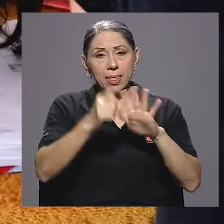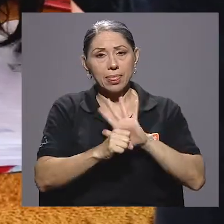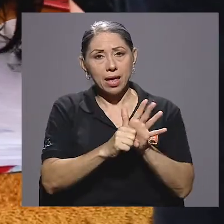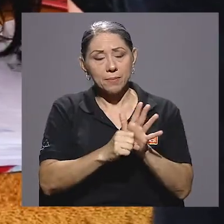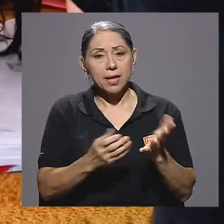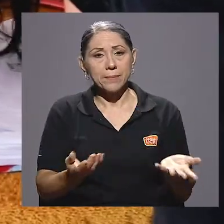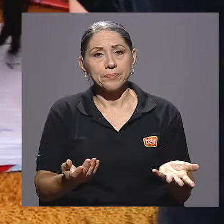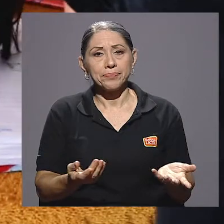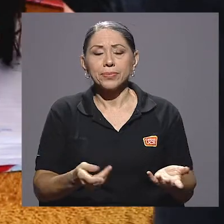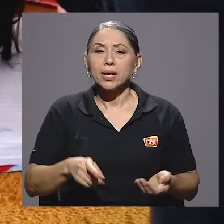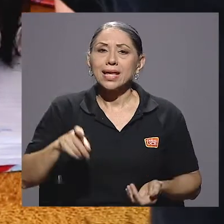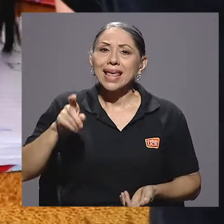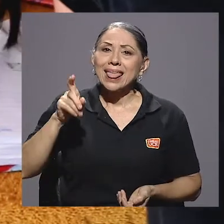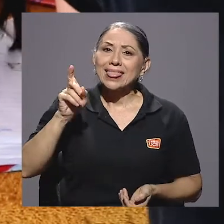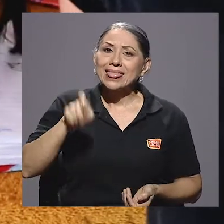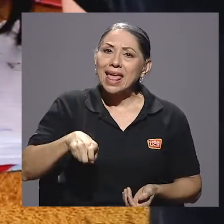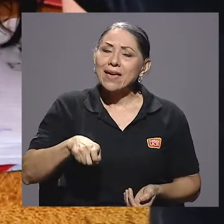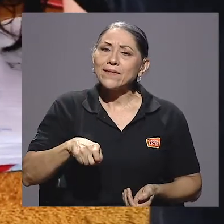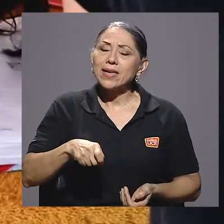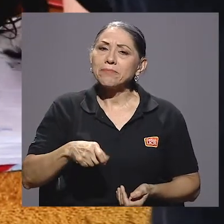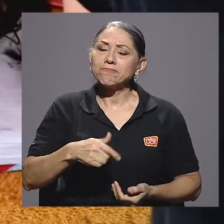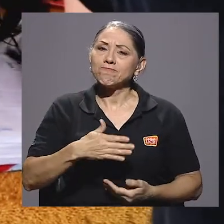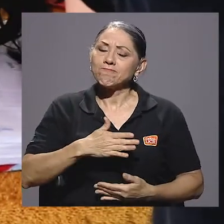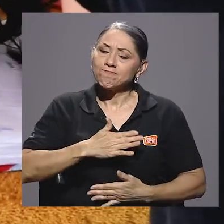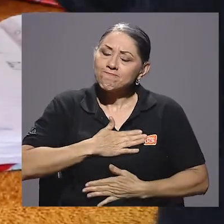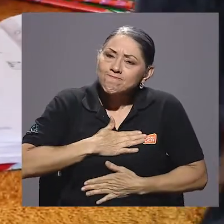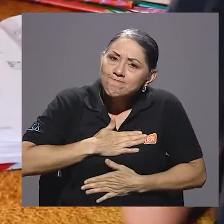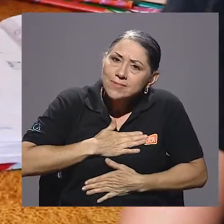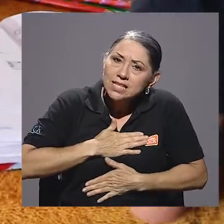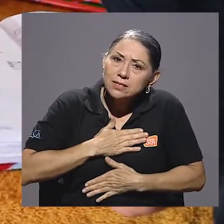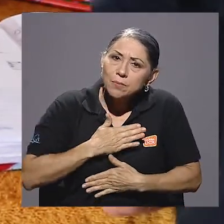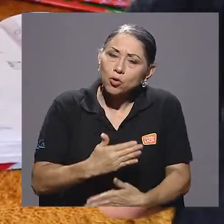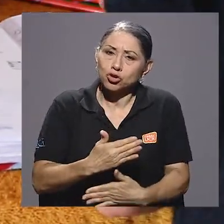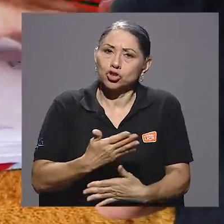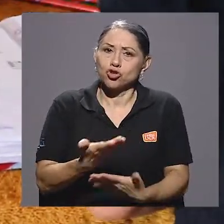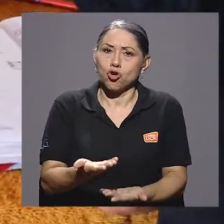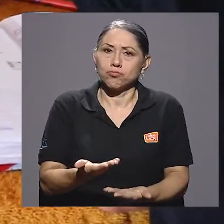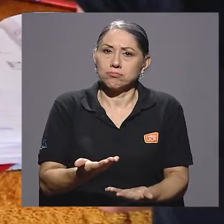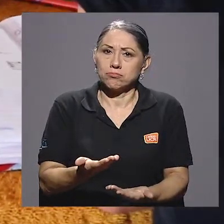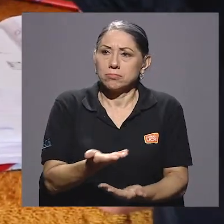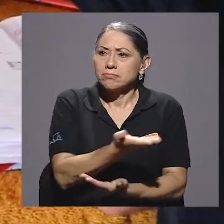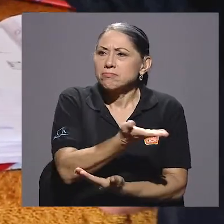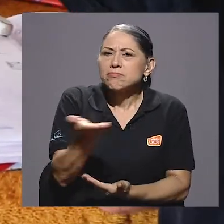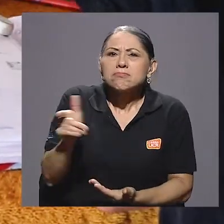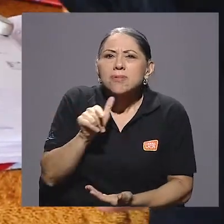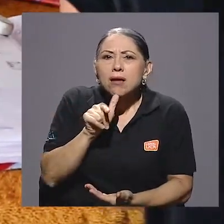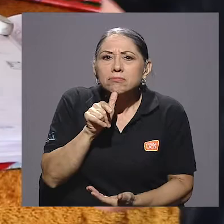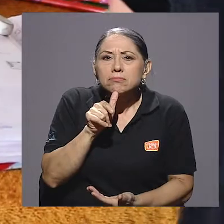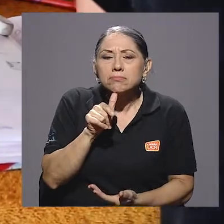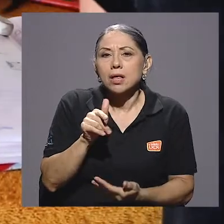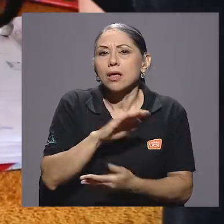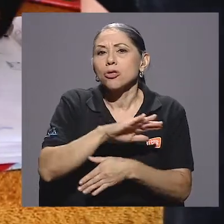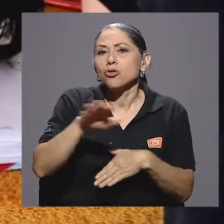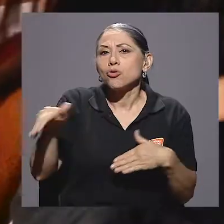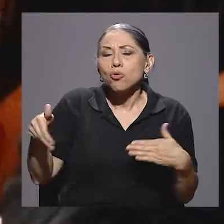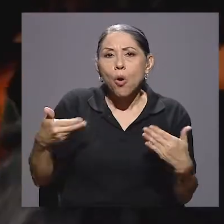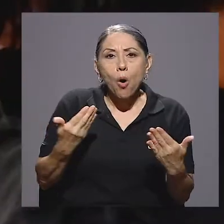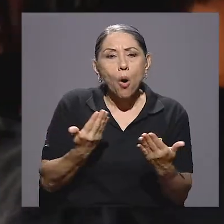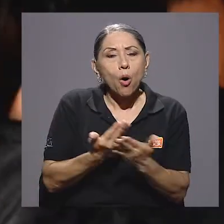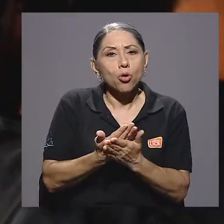pandemia, tiene que haber una disposición muy grande por parte de